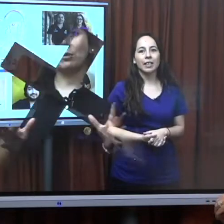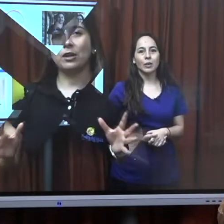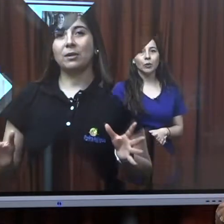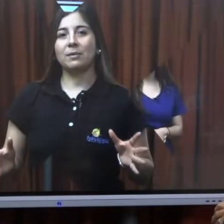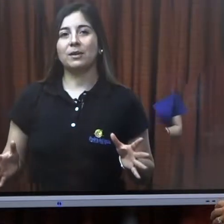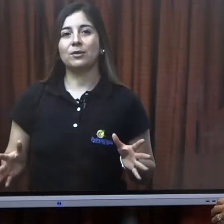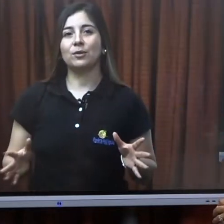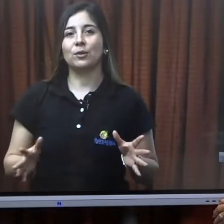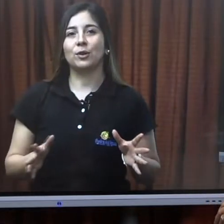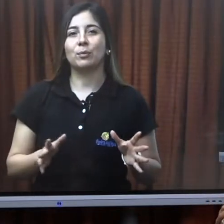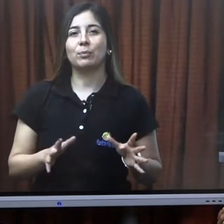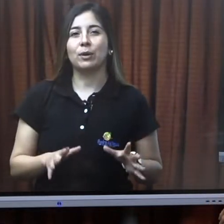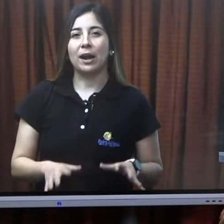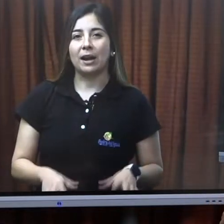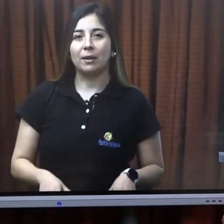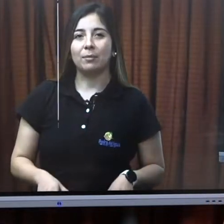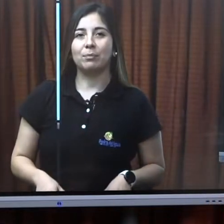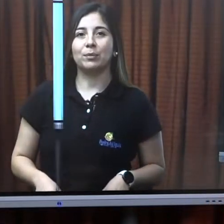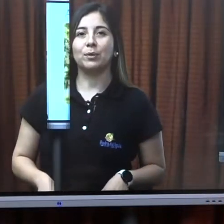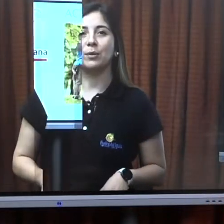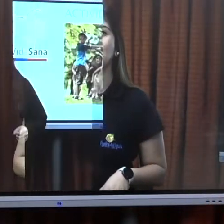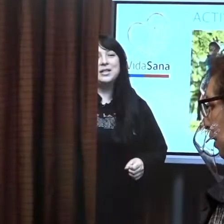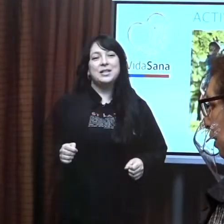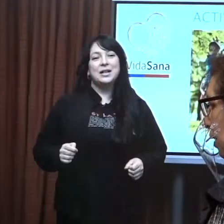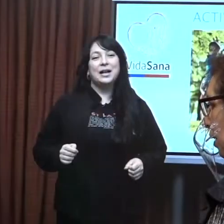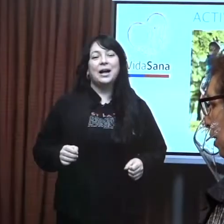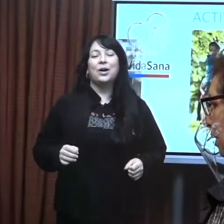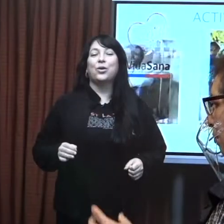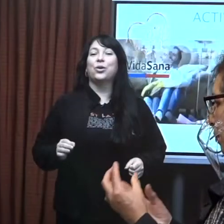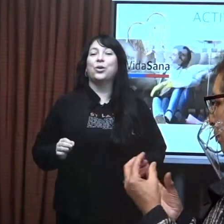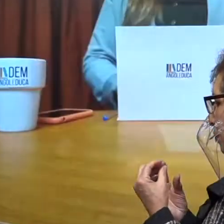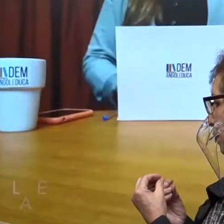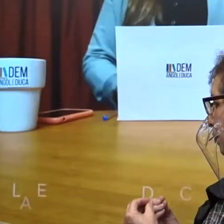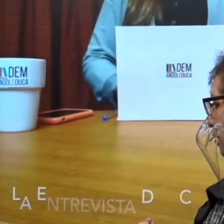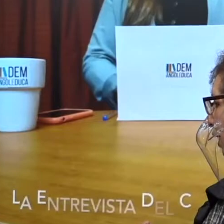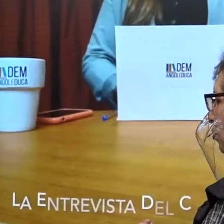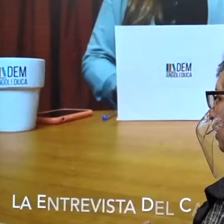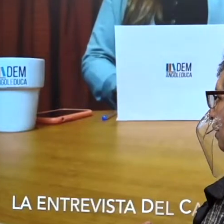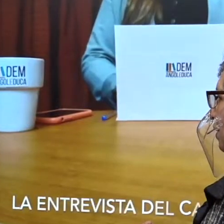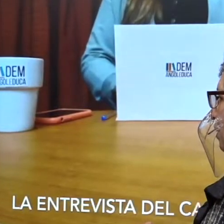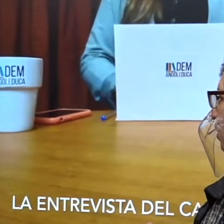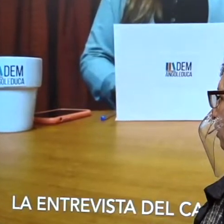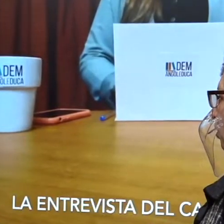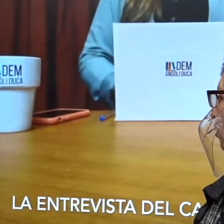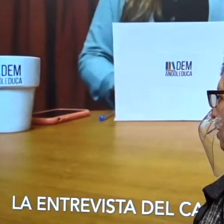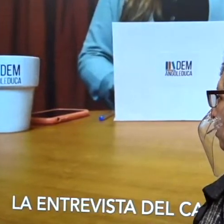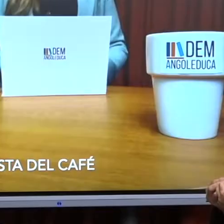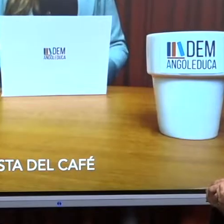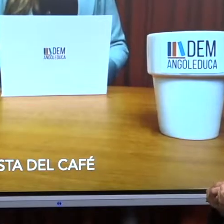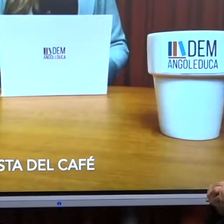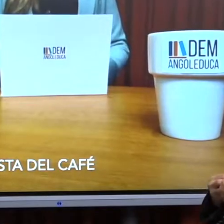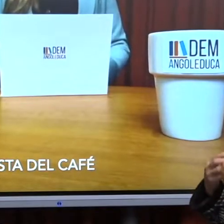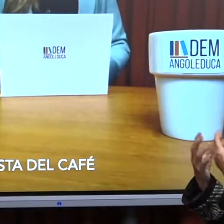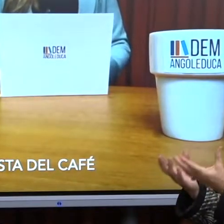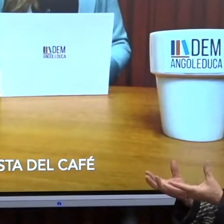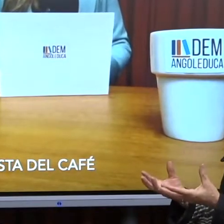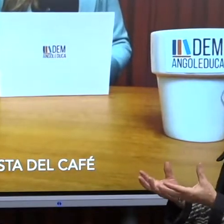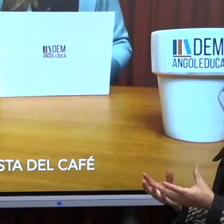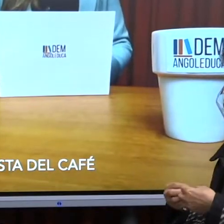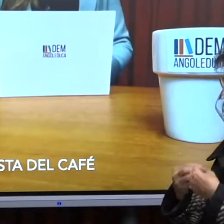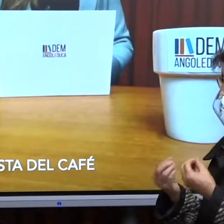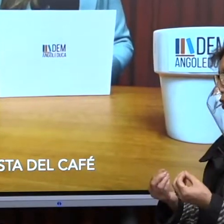objetivos de este programa y ya los establecimientos educacionales están dando